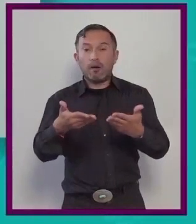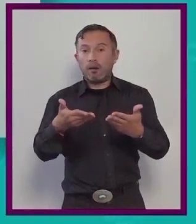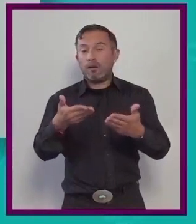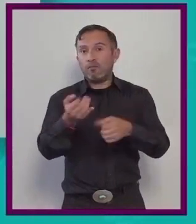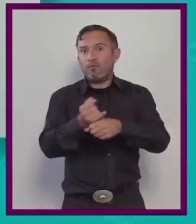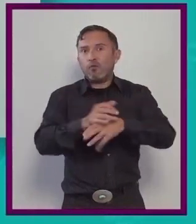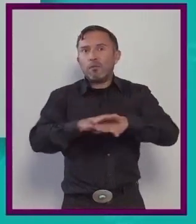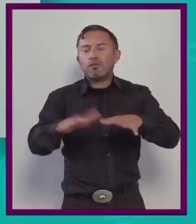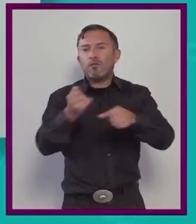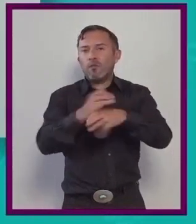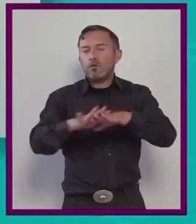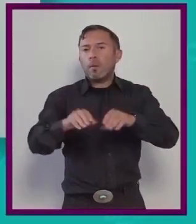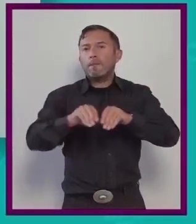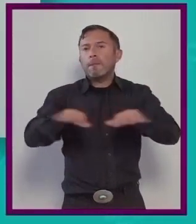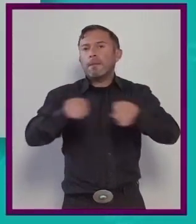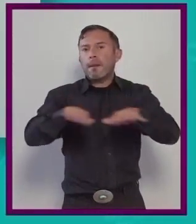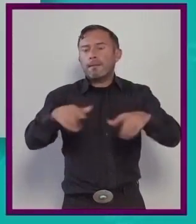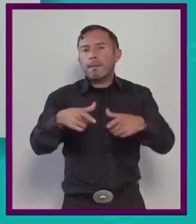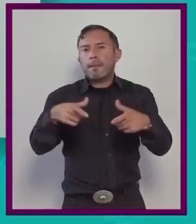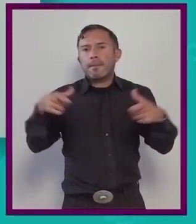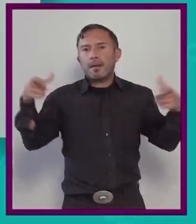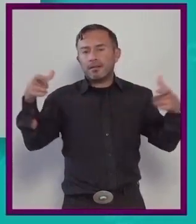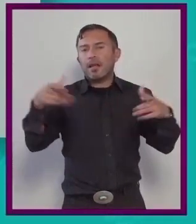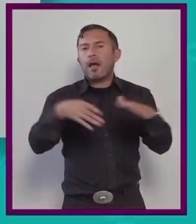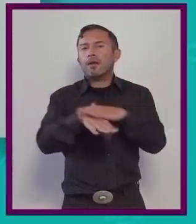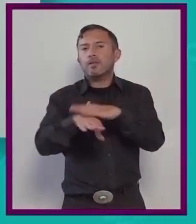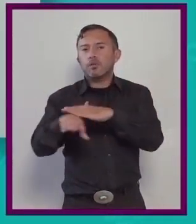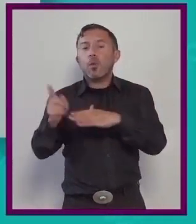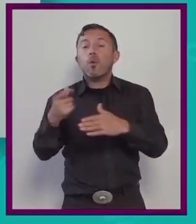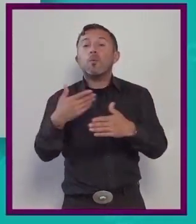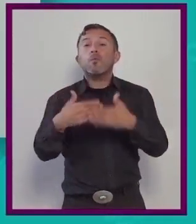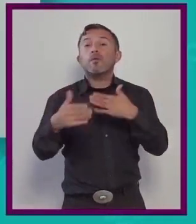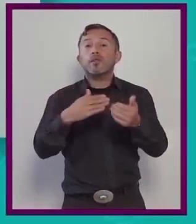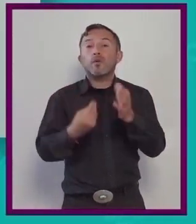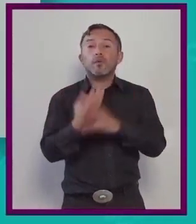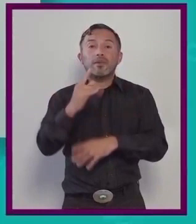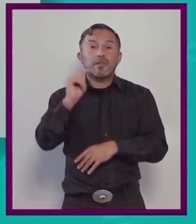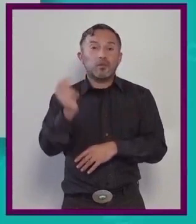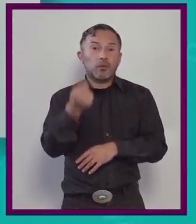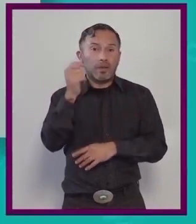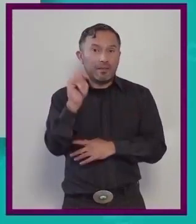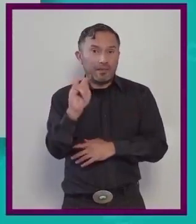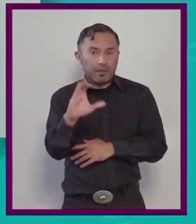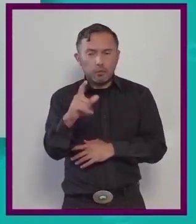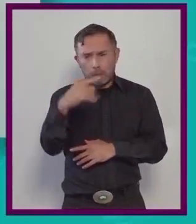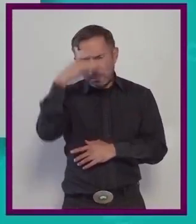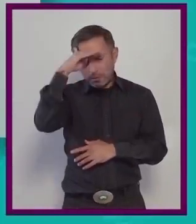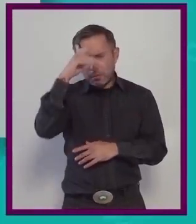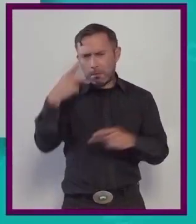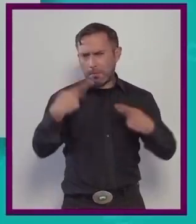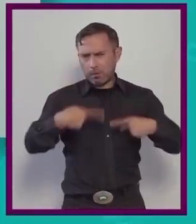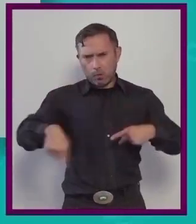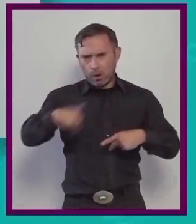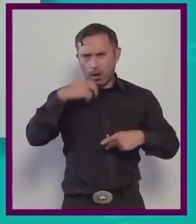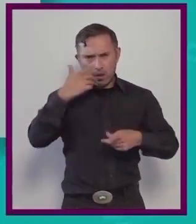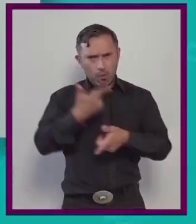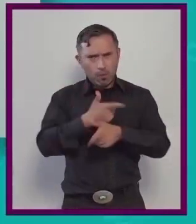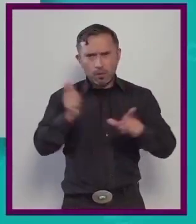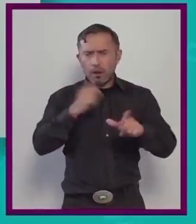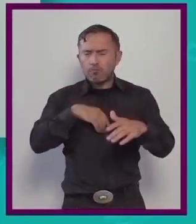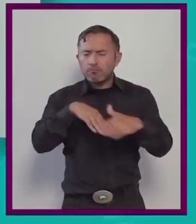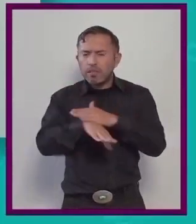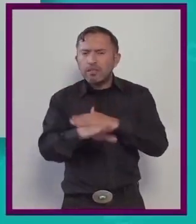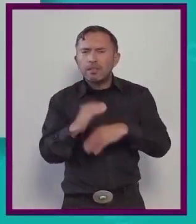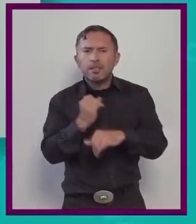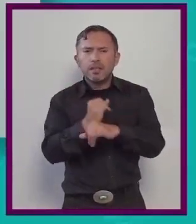la información y con la transformación de las nuevas tecnologías de la información, yo creo que cualquier persona puede entrar